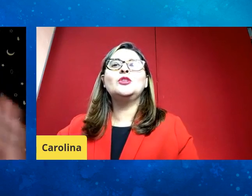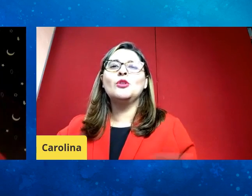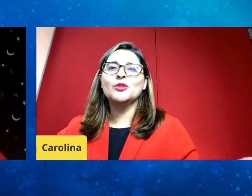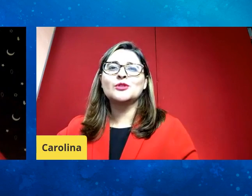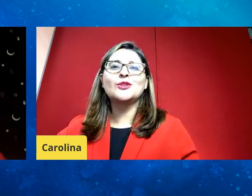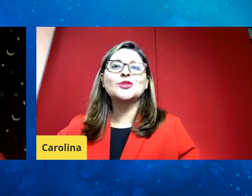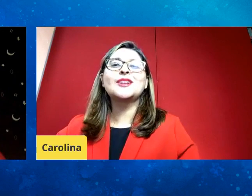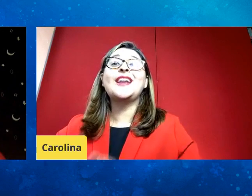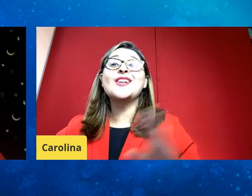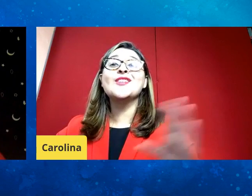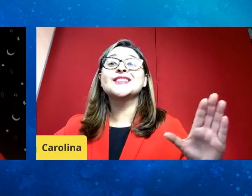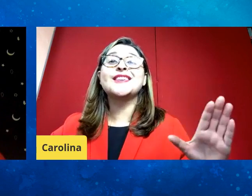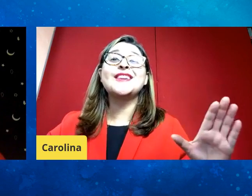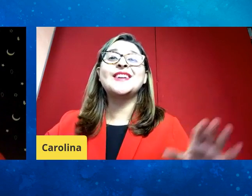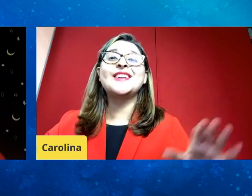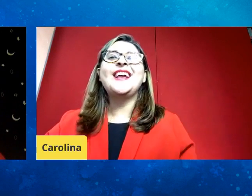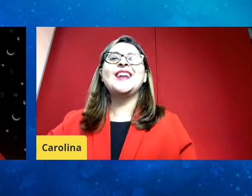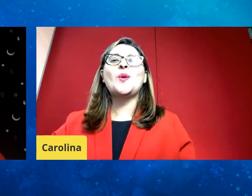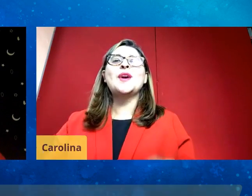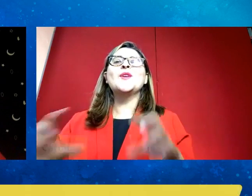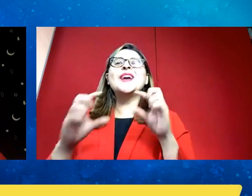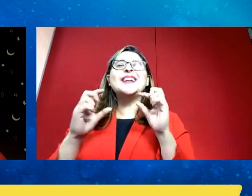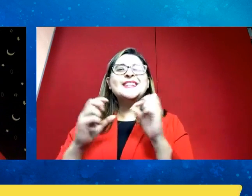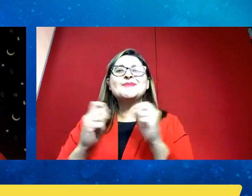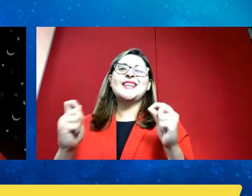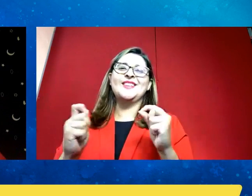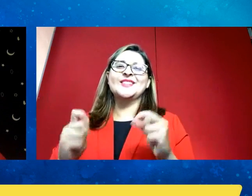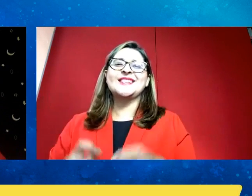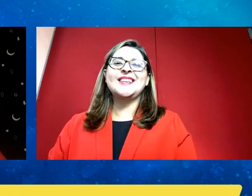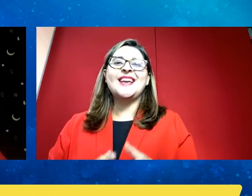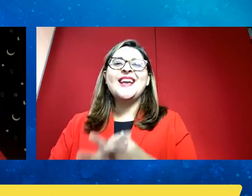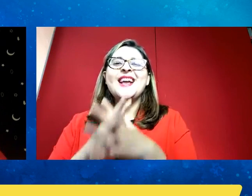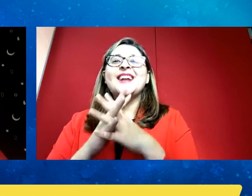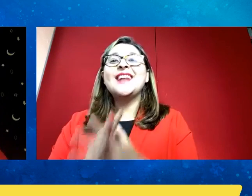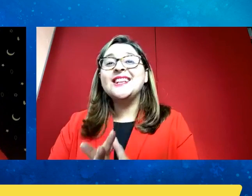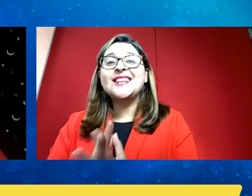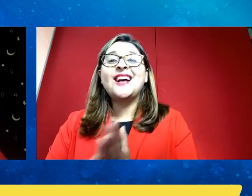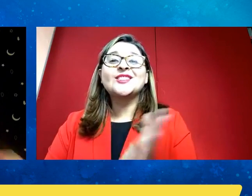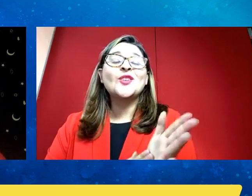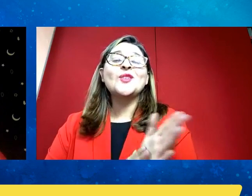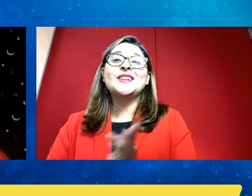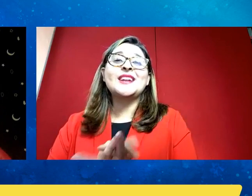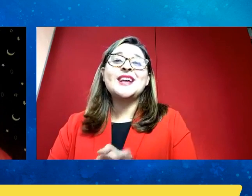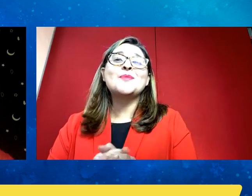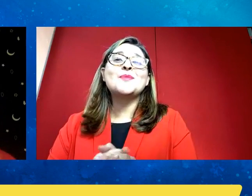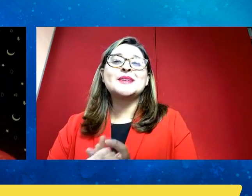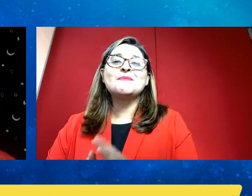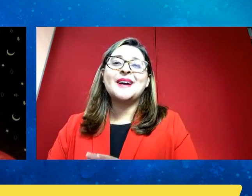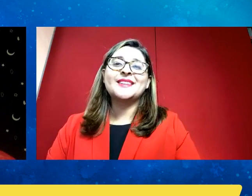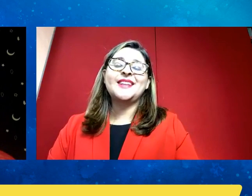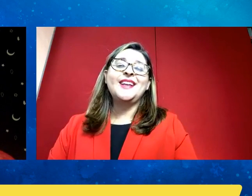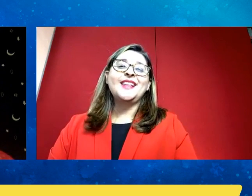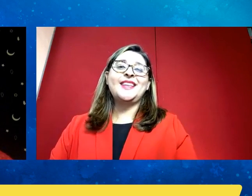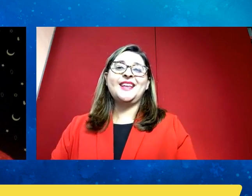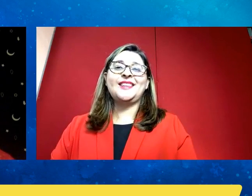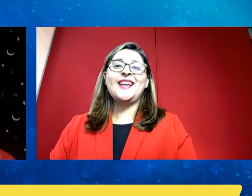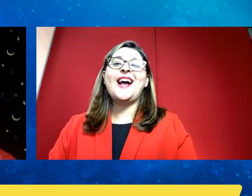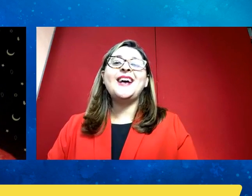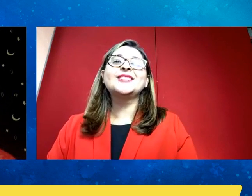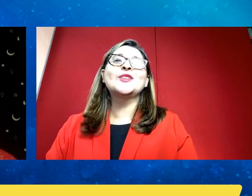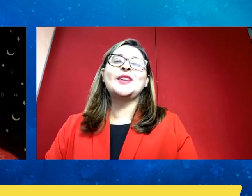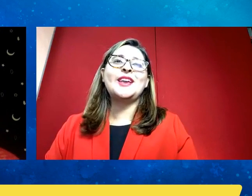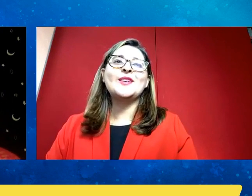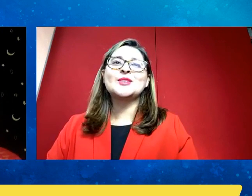Niños y todos los ganadores se llevan el juego Eclipsados. Así que gracias a todos en realidad por ser parte de